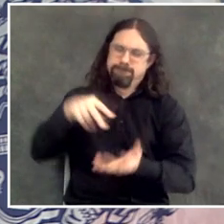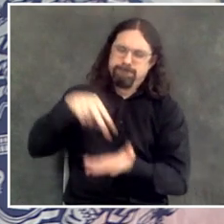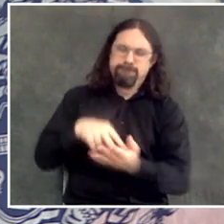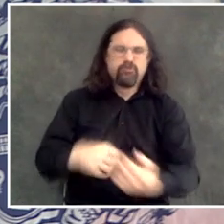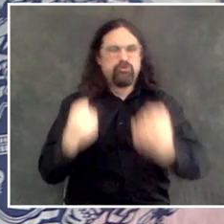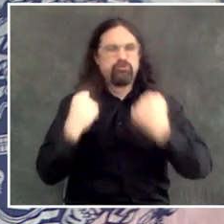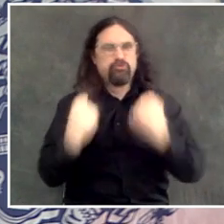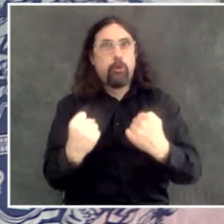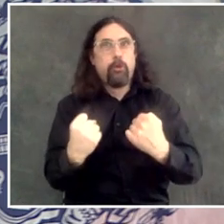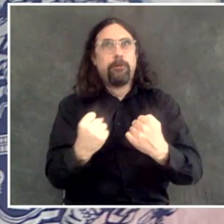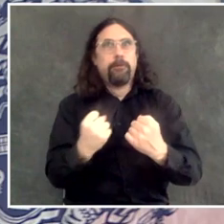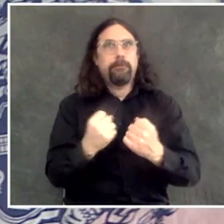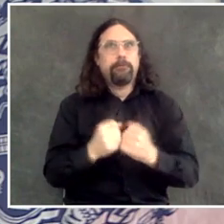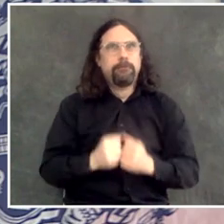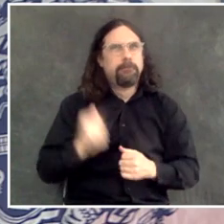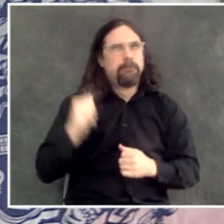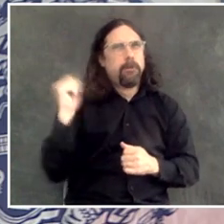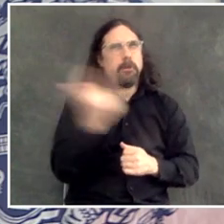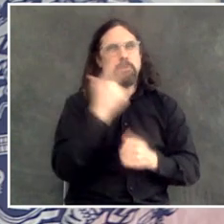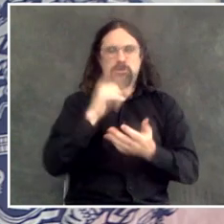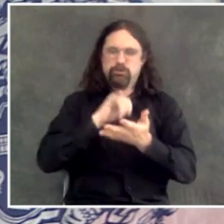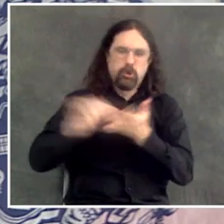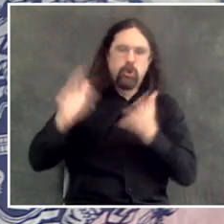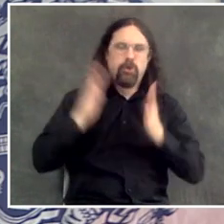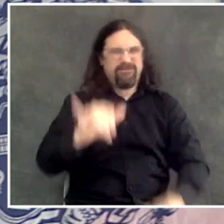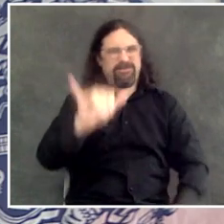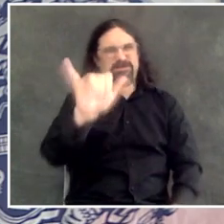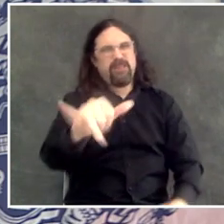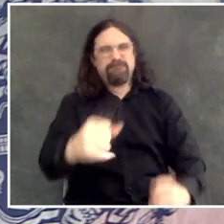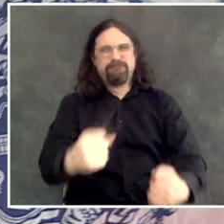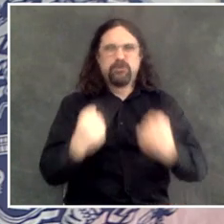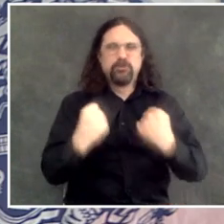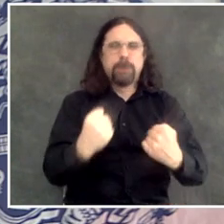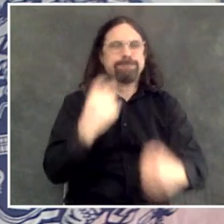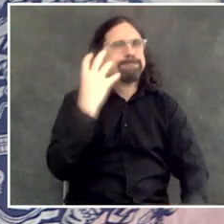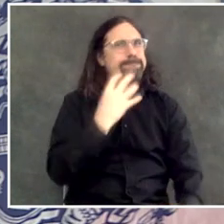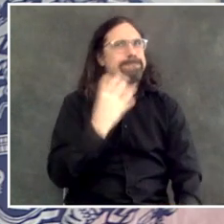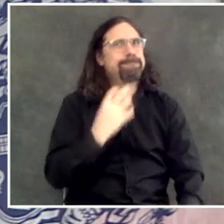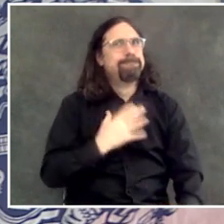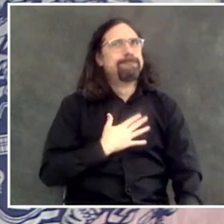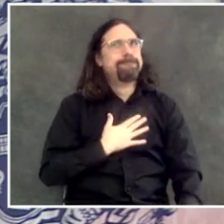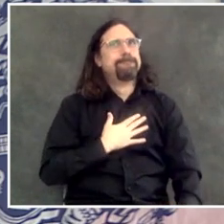going to do. And all we ask is that our nation stand by us to the fullest.